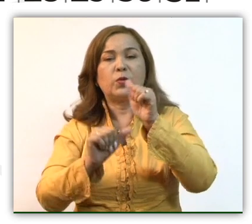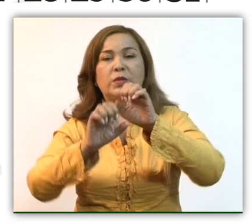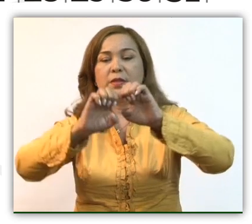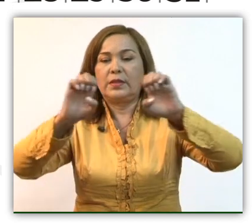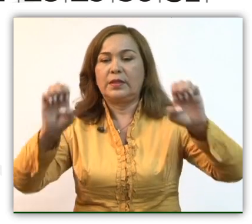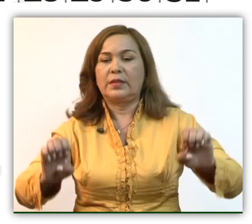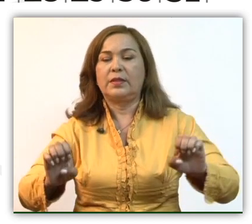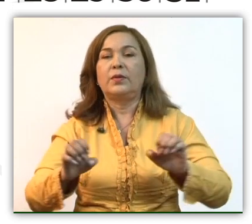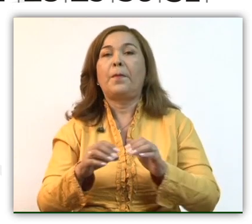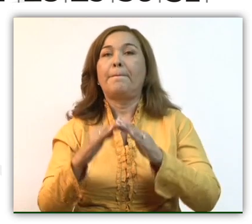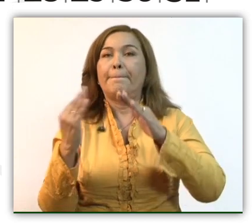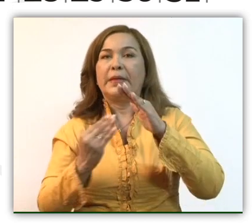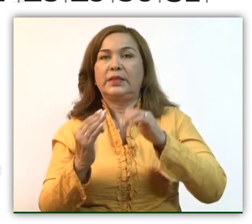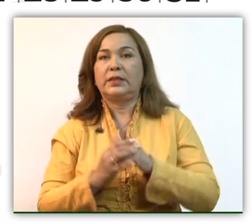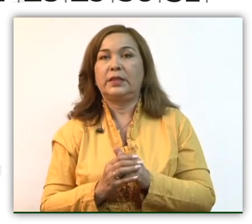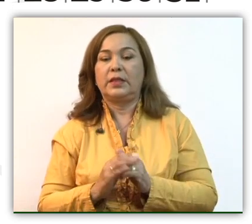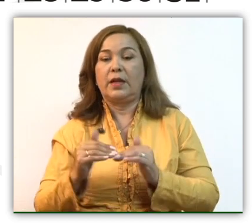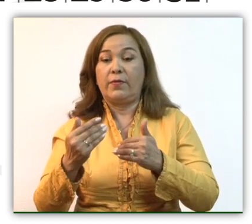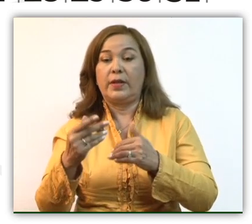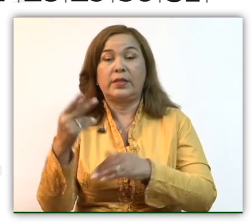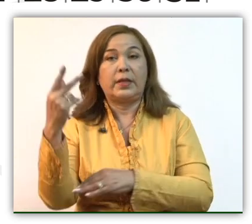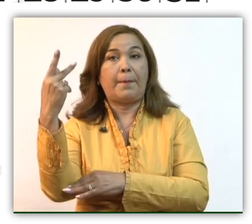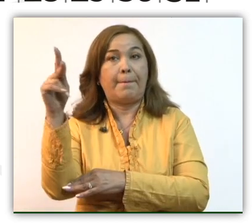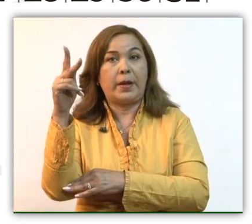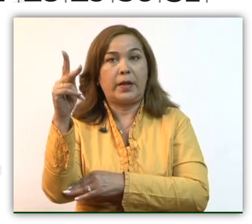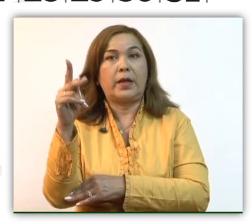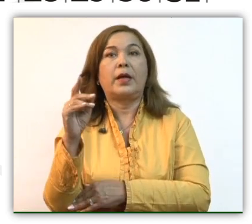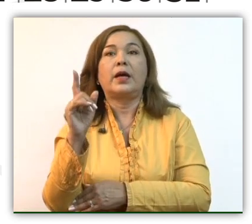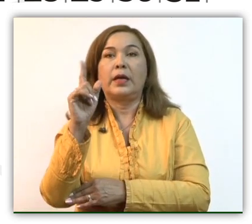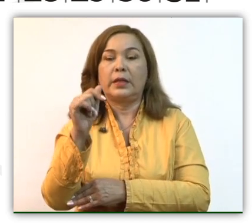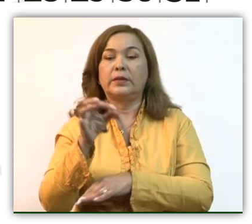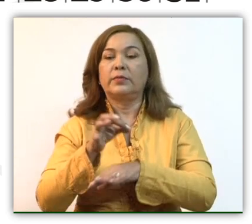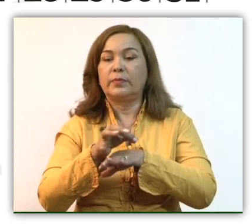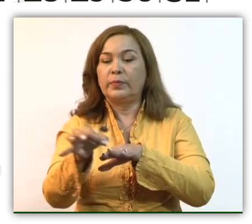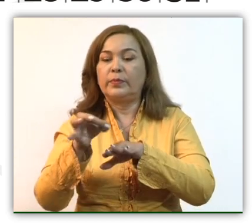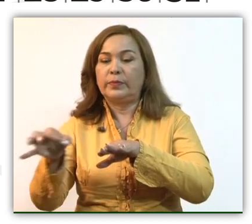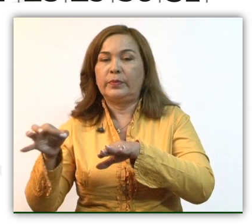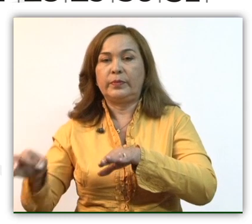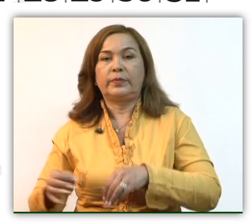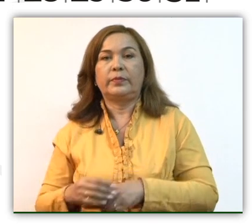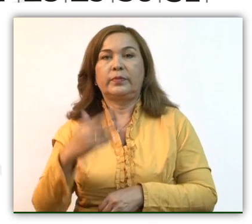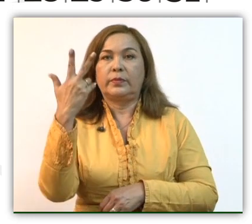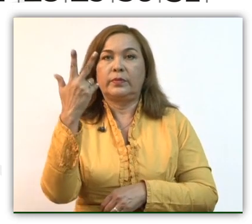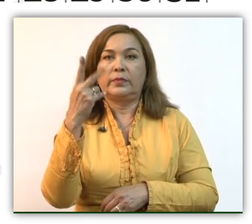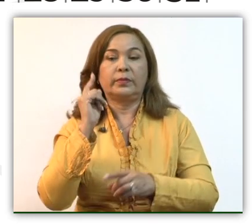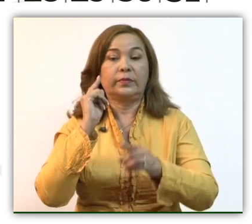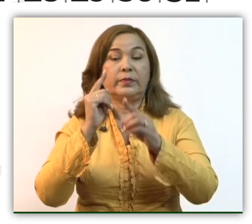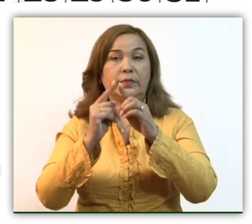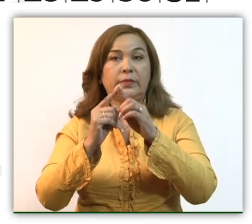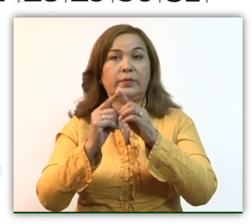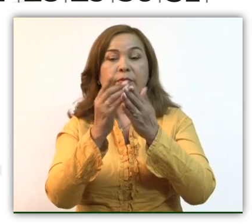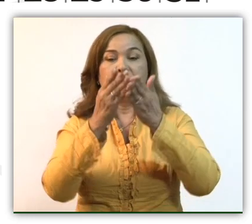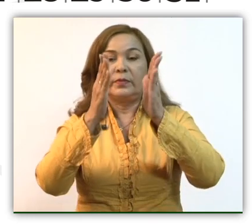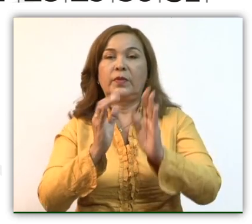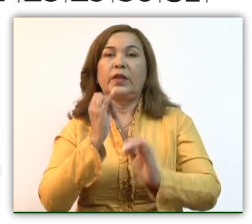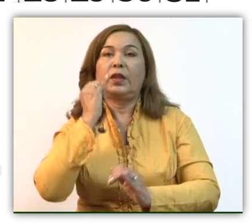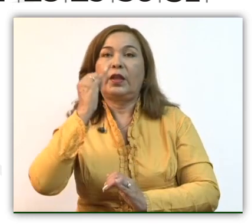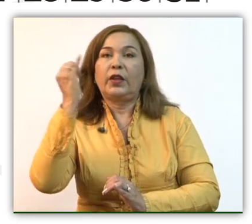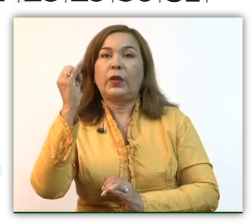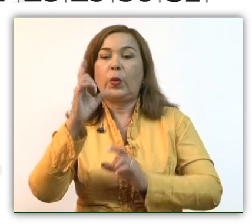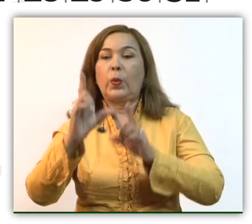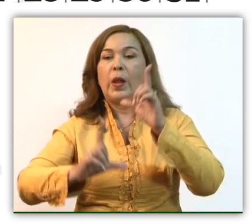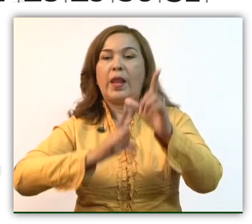en todo el Subsistema de Educación Básica, Fase Parroquial y o Municipal. Tercer